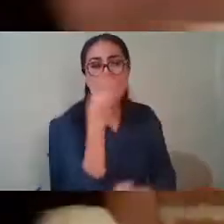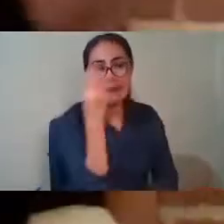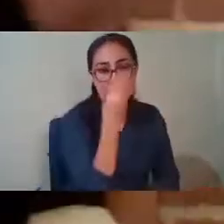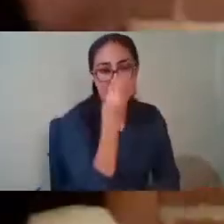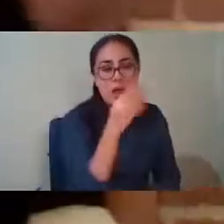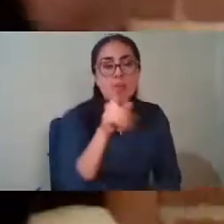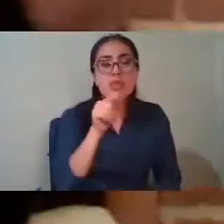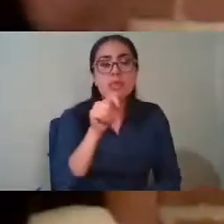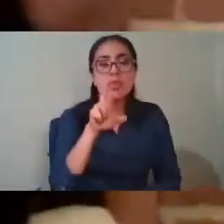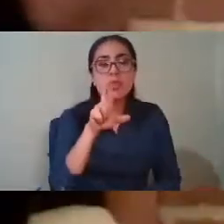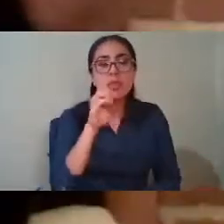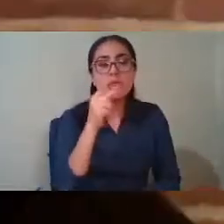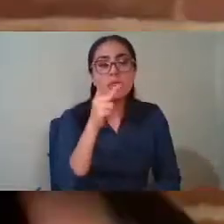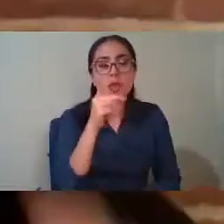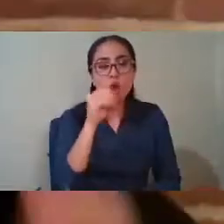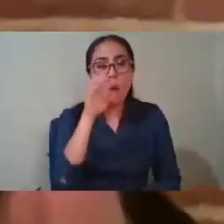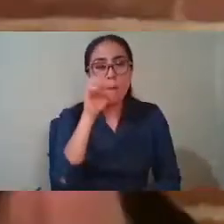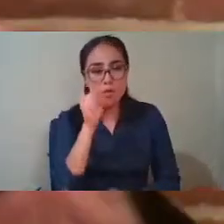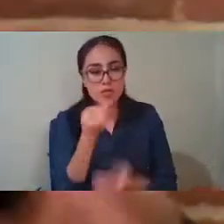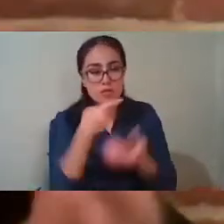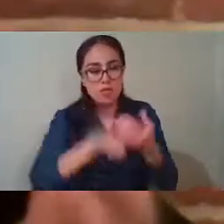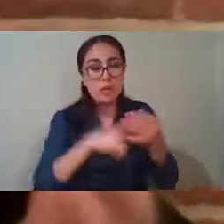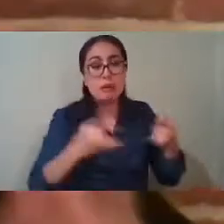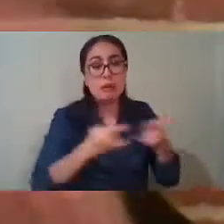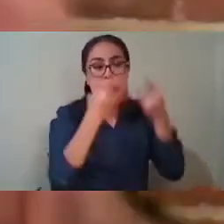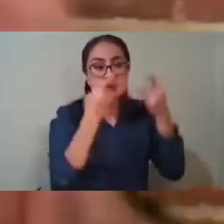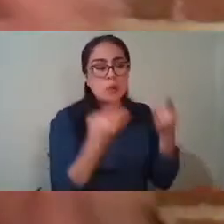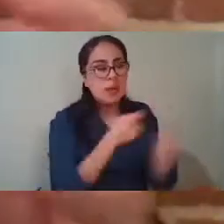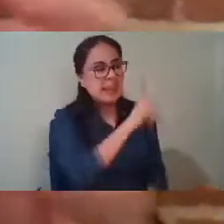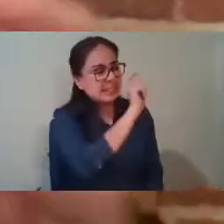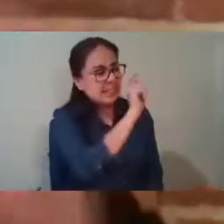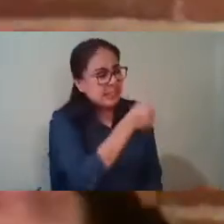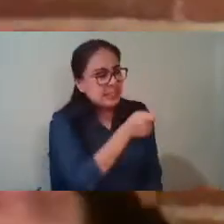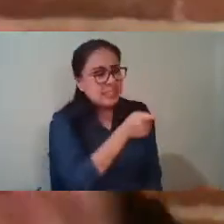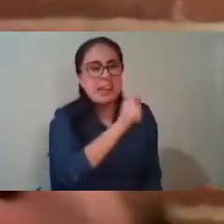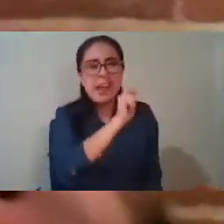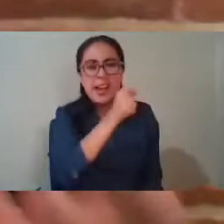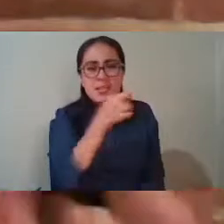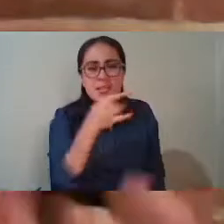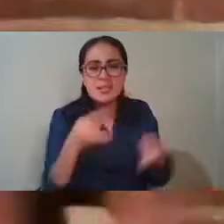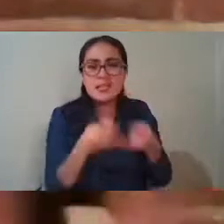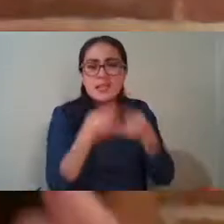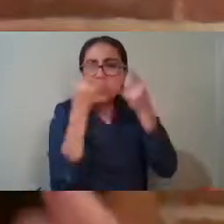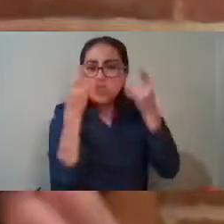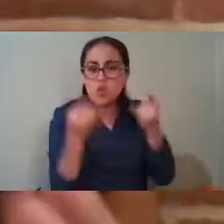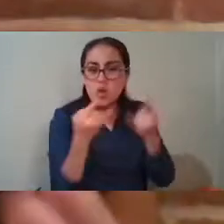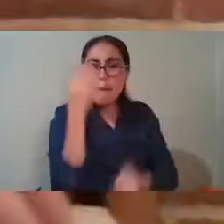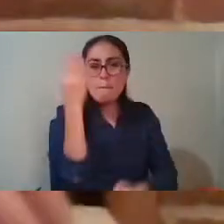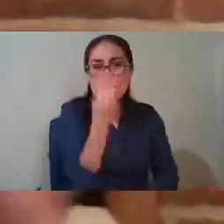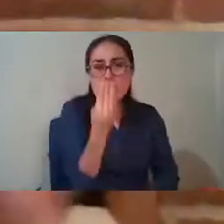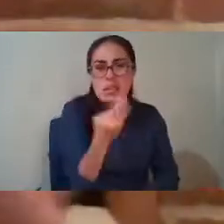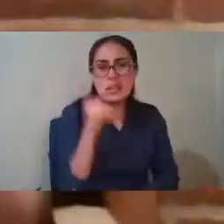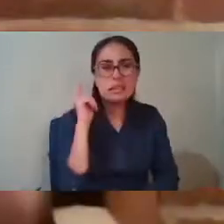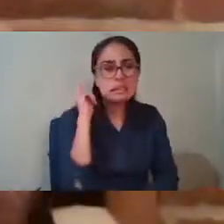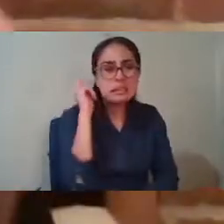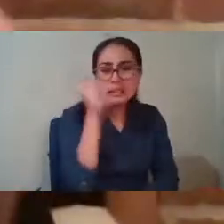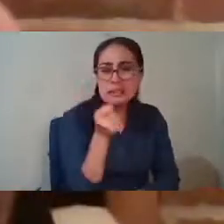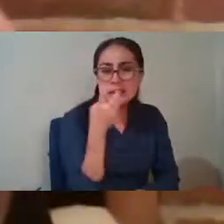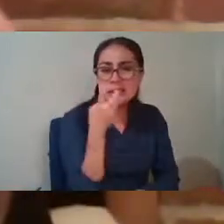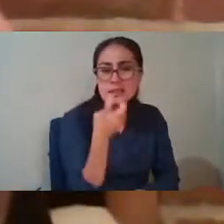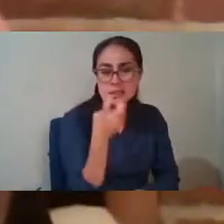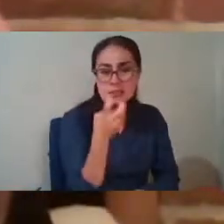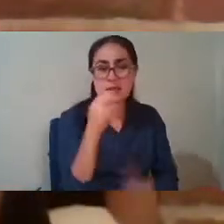tropos nuevos significados que aporten, que soporten todo aquello que